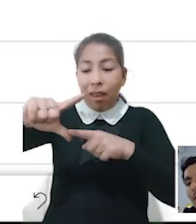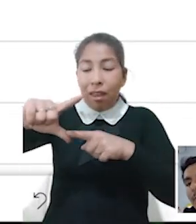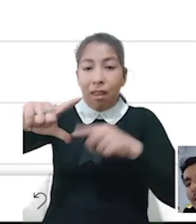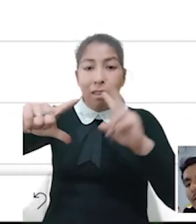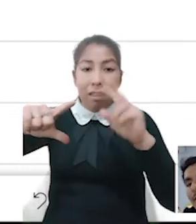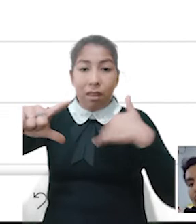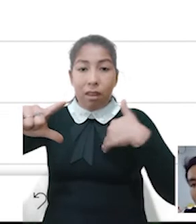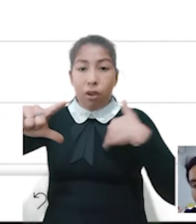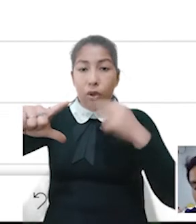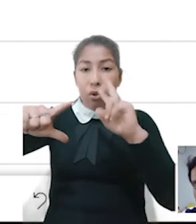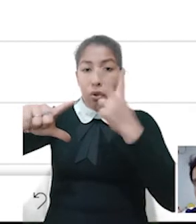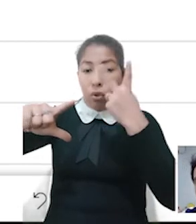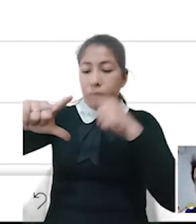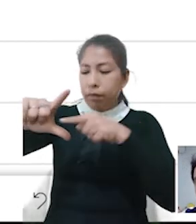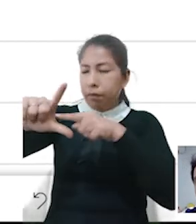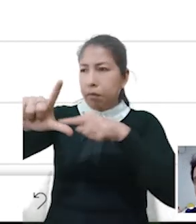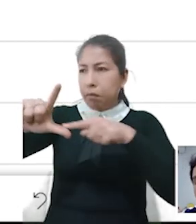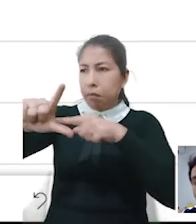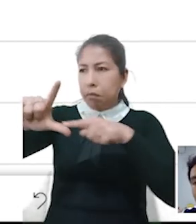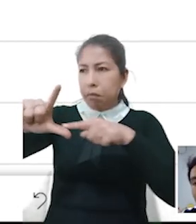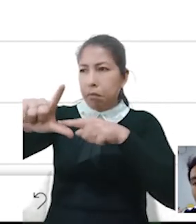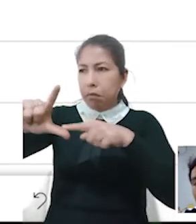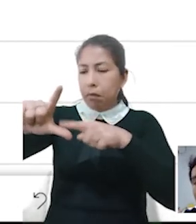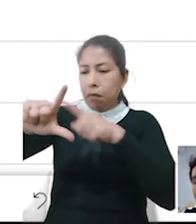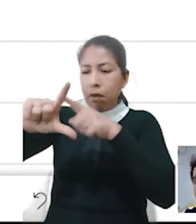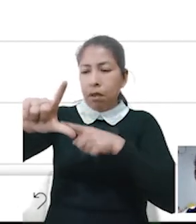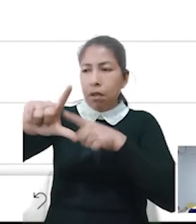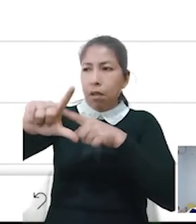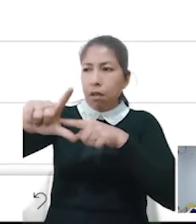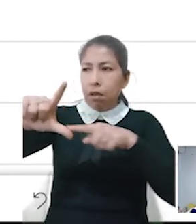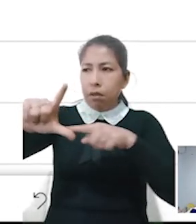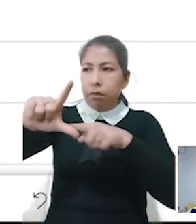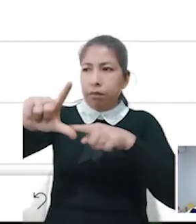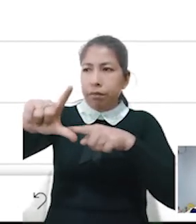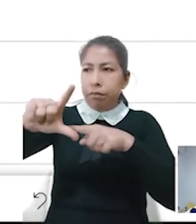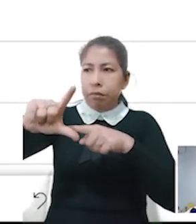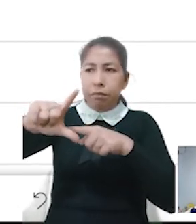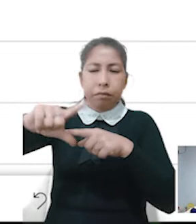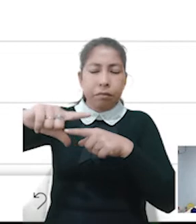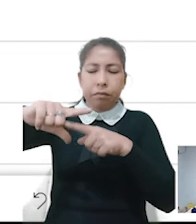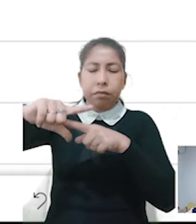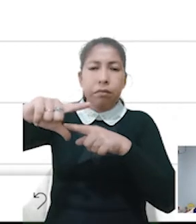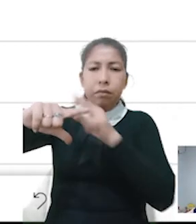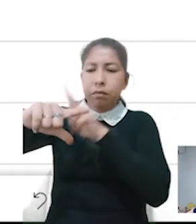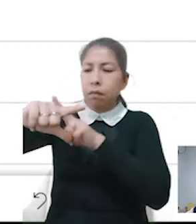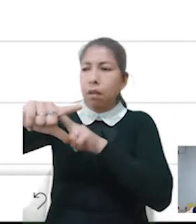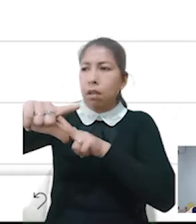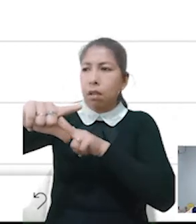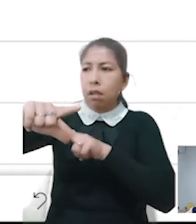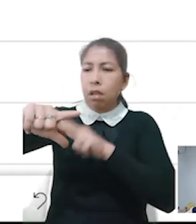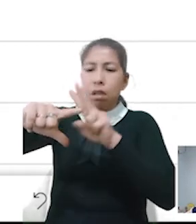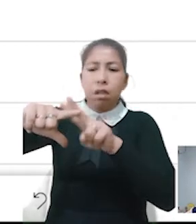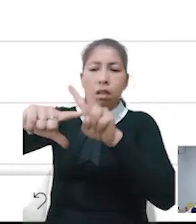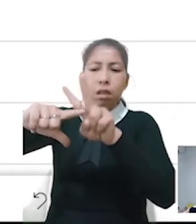tengo dos valores. El segmento CE que mide 2 metros y el segmento CD que mide 3